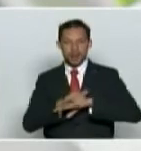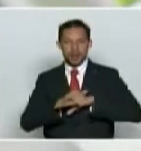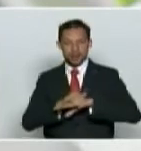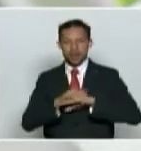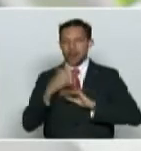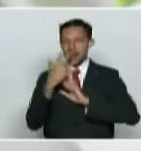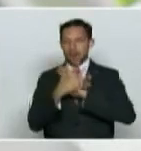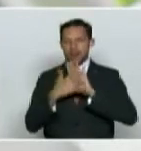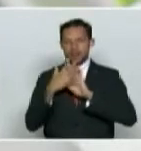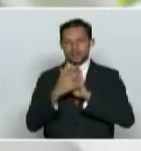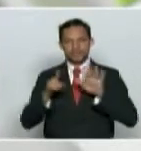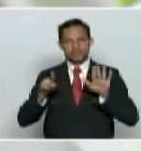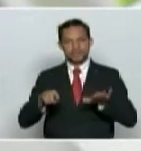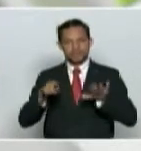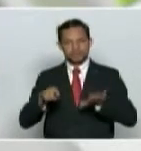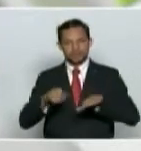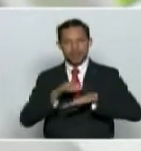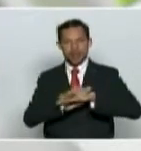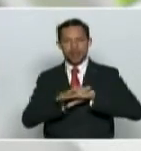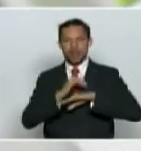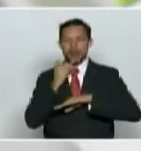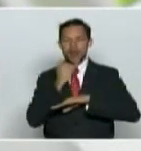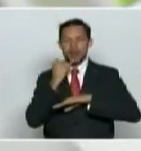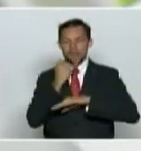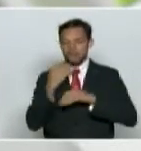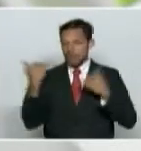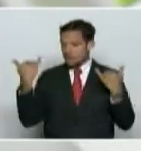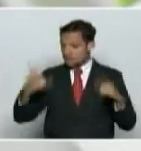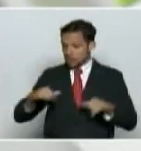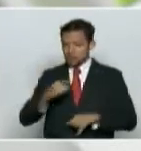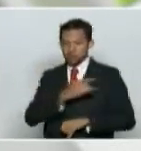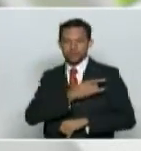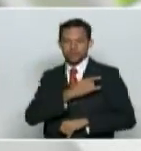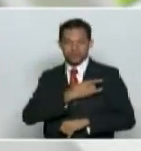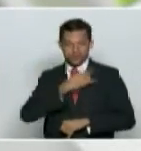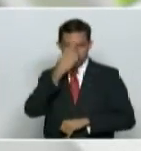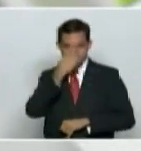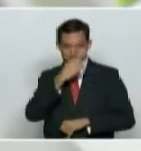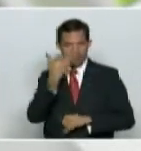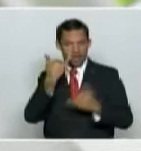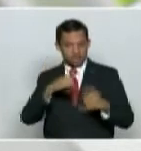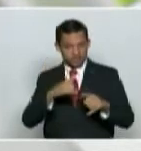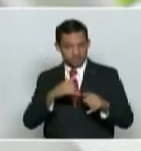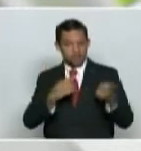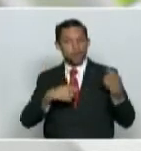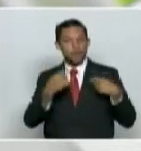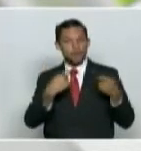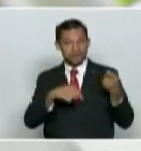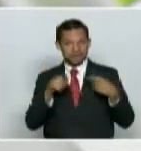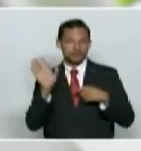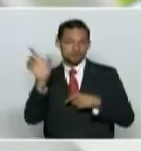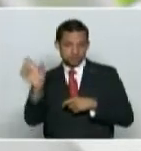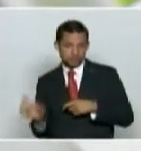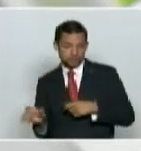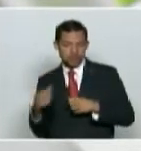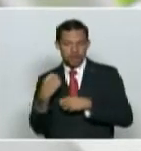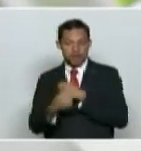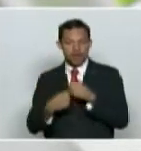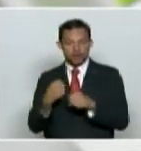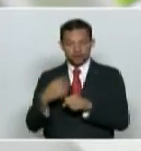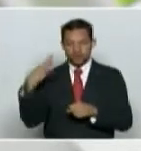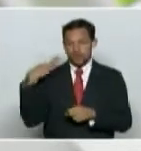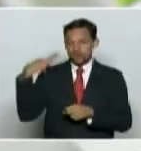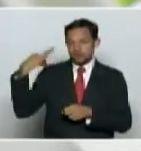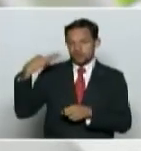estudiando 6 meses inglés. De allá me vine para acá a terminar mi carrera y pues a partir de este año entré acá